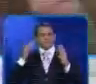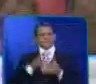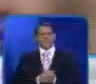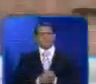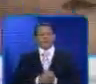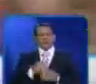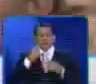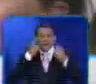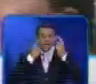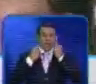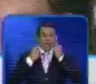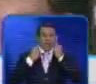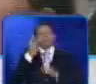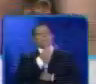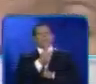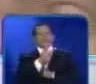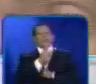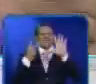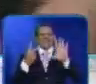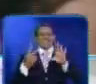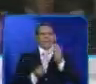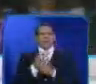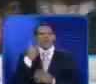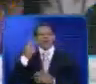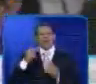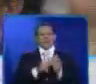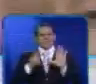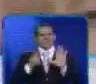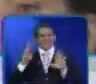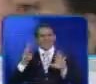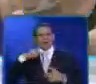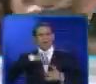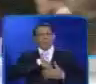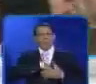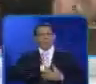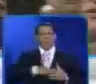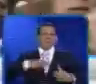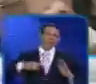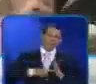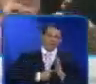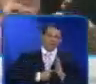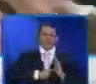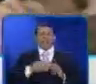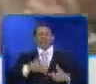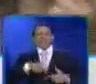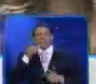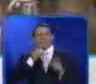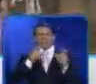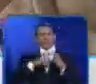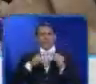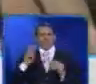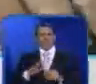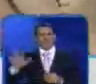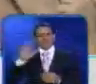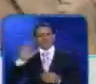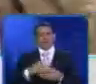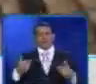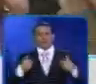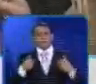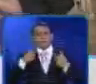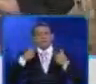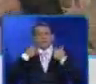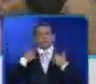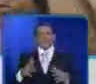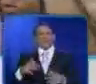Las lágrimas que el 27 de mayo de 2007 surgieron de la profunda herida que dejaba en el alma de todos los venezolanos perder por